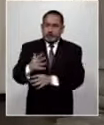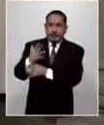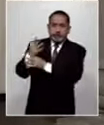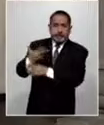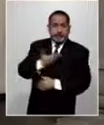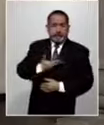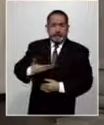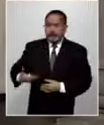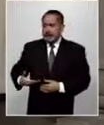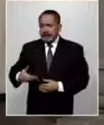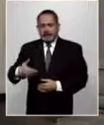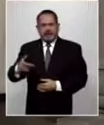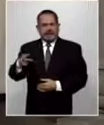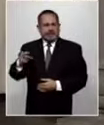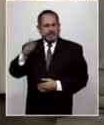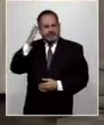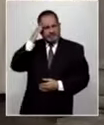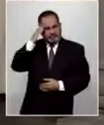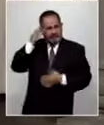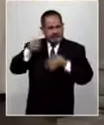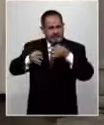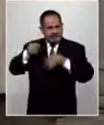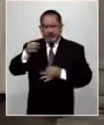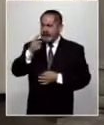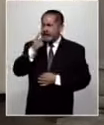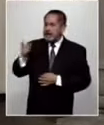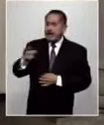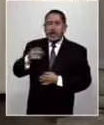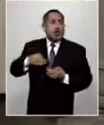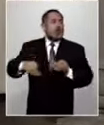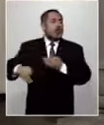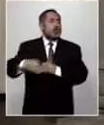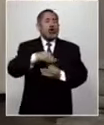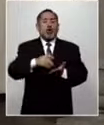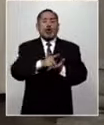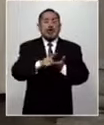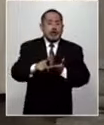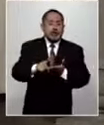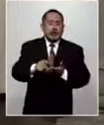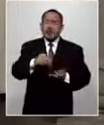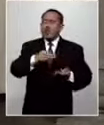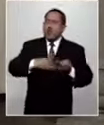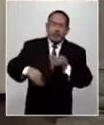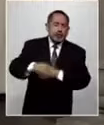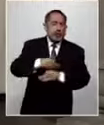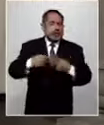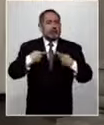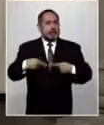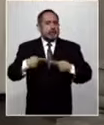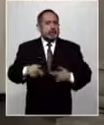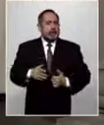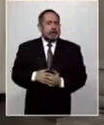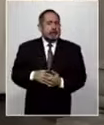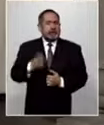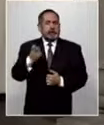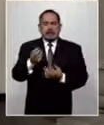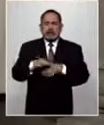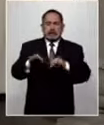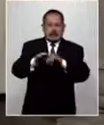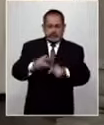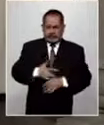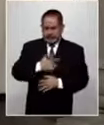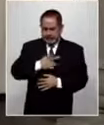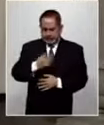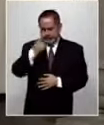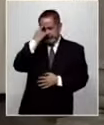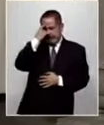ministro presidente, se hagan valer todos los derechos para todas las personas, pasa por la urgente necesidad de cobrar una conciencia